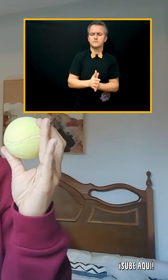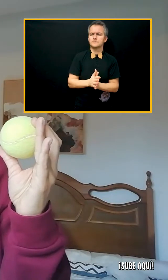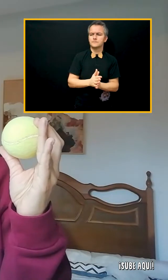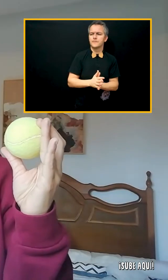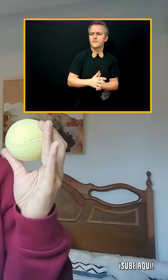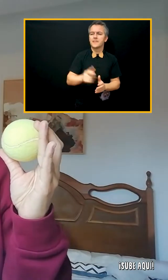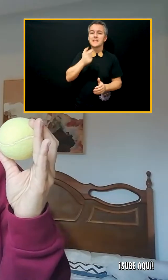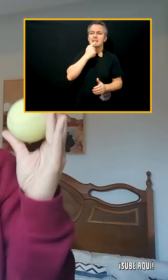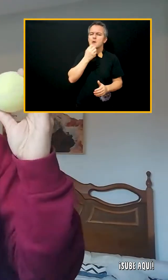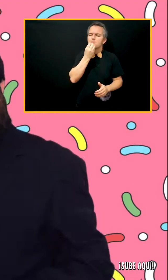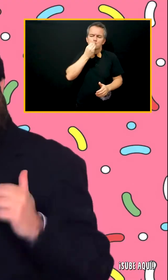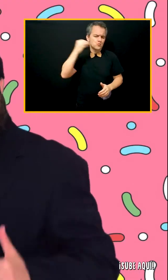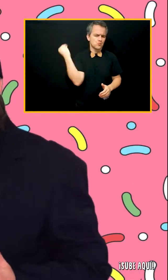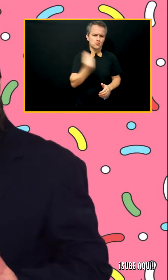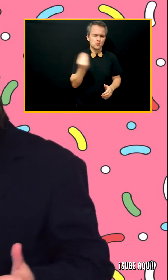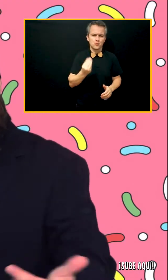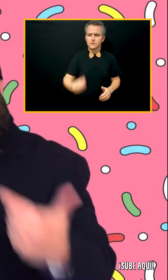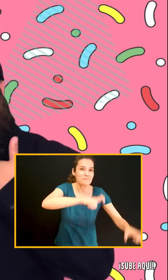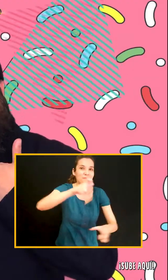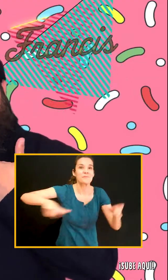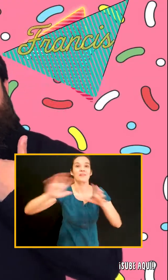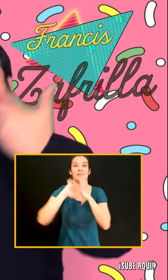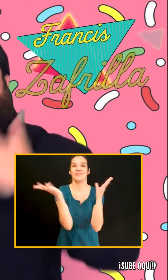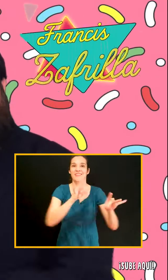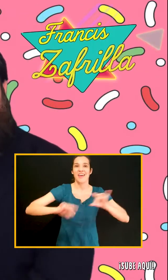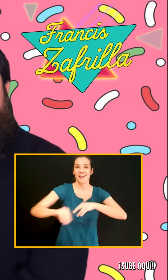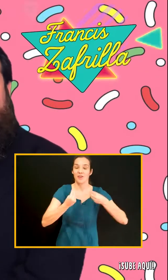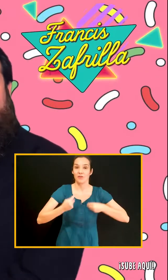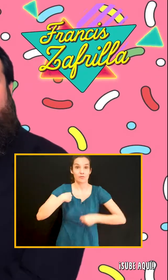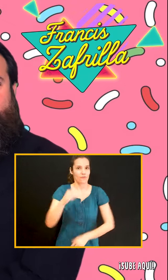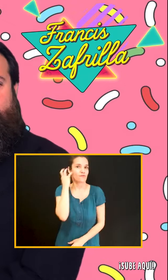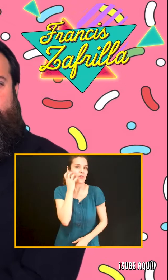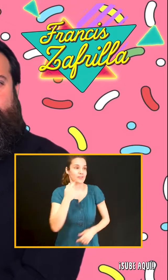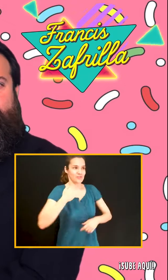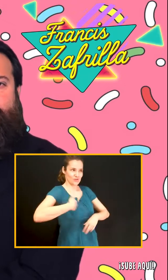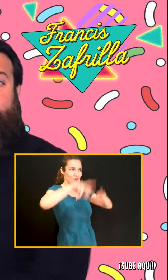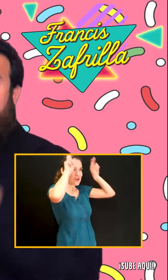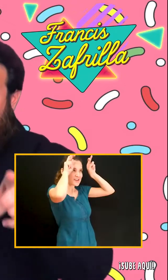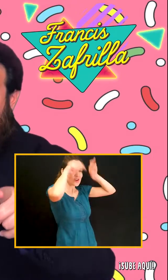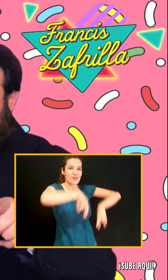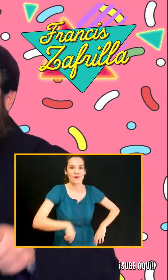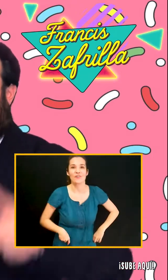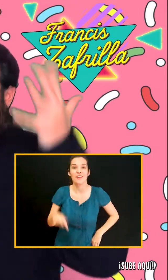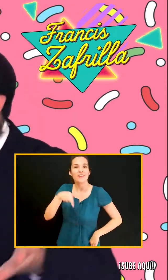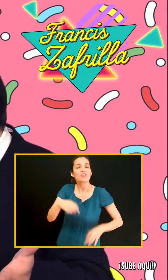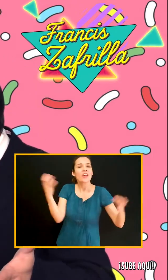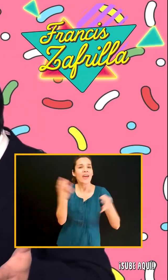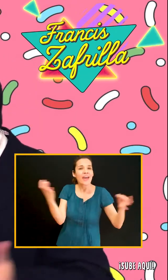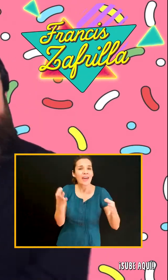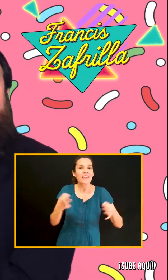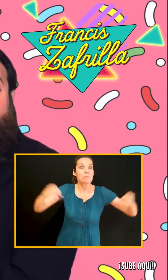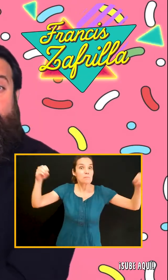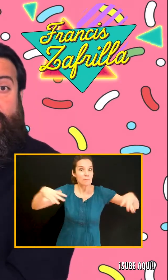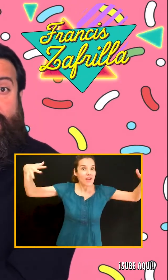English is very good. Saludos terrícolas, yo soy Francis Zafrilla, yo soy Ringo Rabbit y esto es magia para